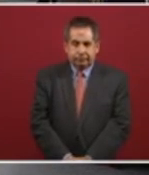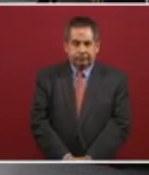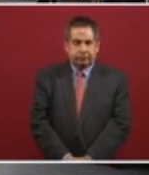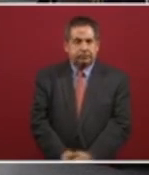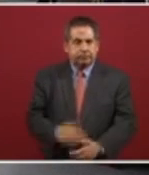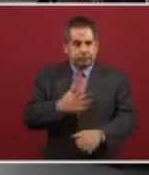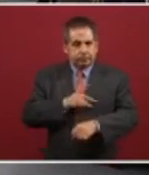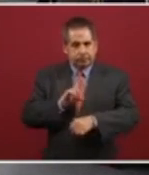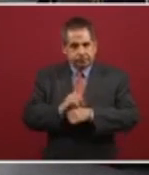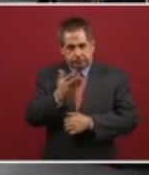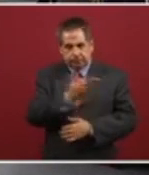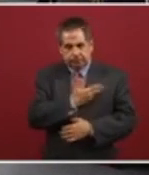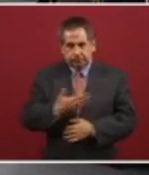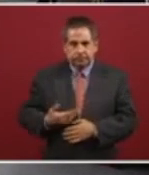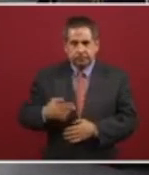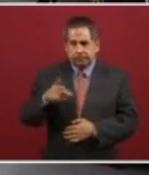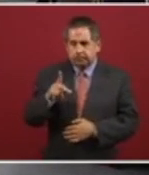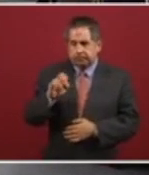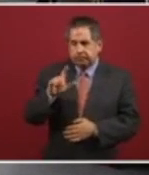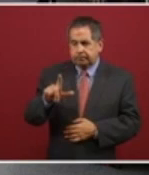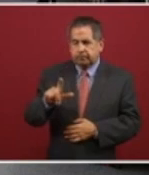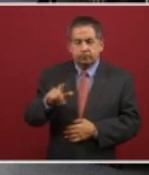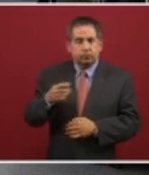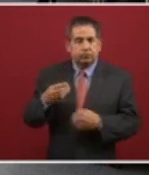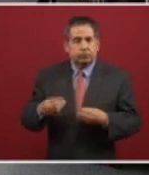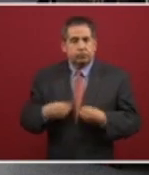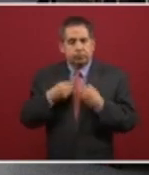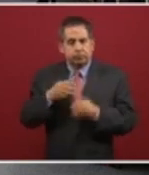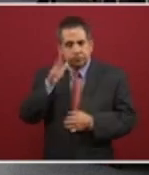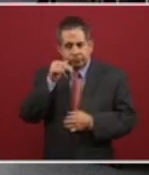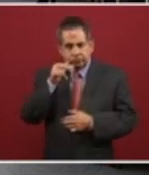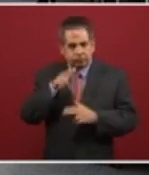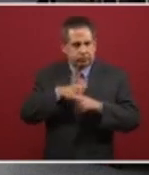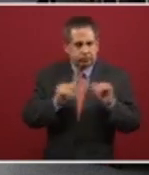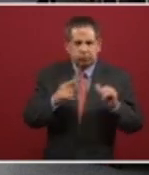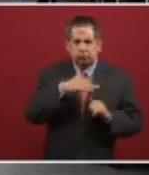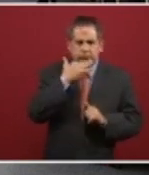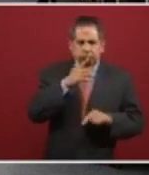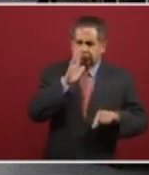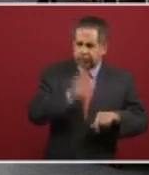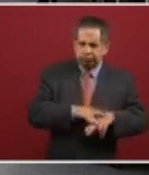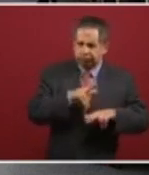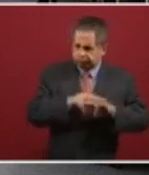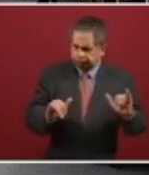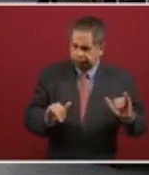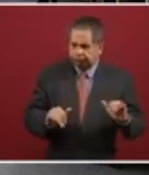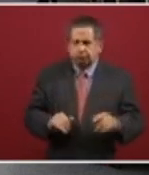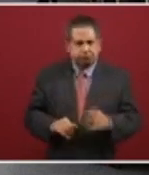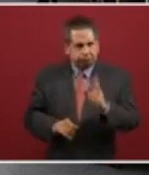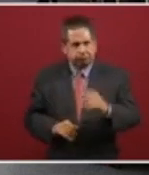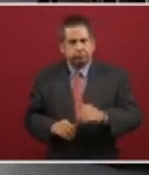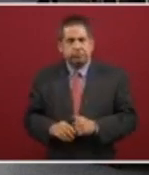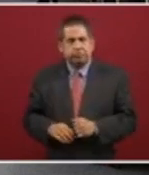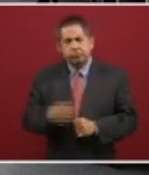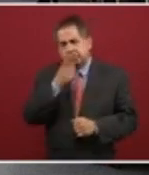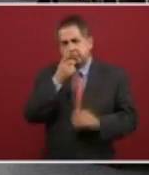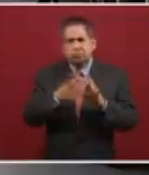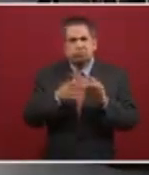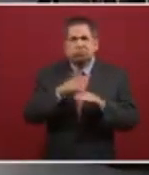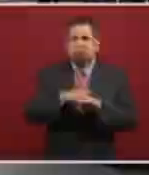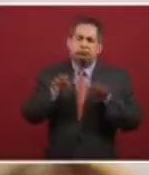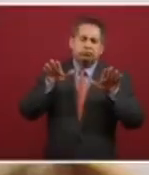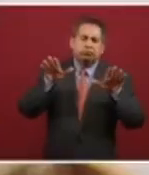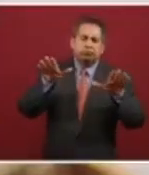Buenos días, presidente. Soy Paul Velázquez de Los Mochis, ni uno más, ni un corrupto más en gobierno. Usted acaba de comentar algo del aeropuerto, que